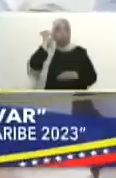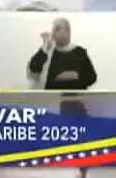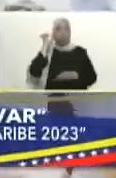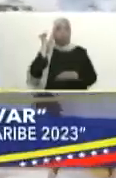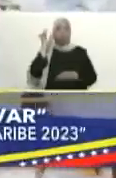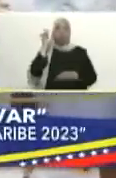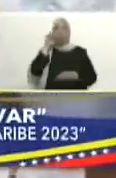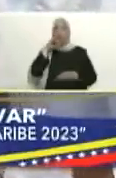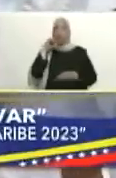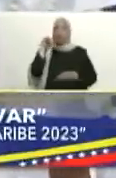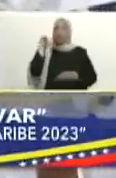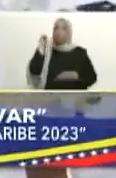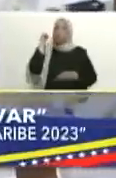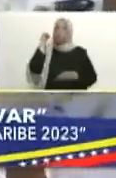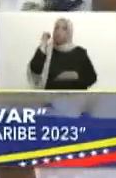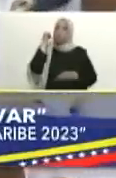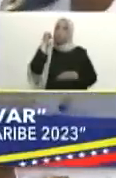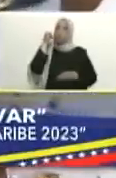año tras año